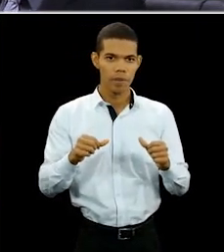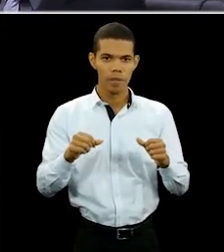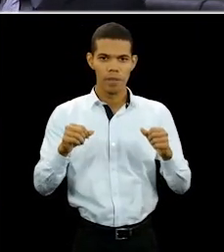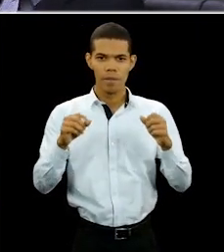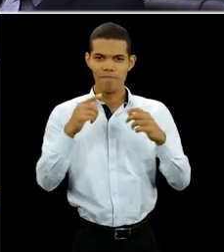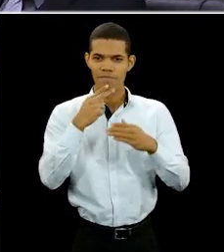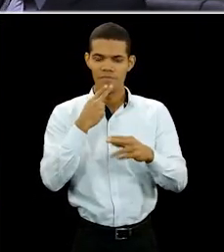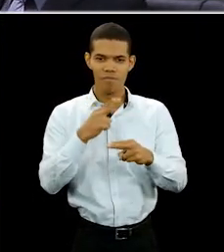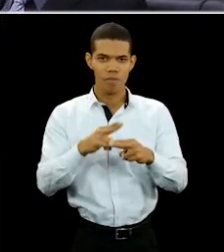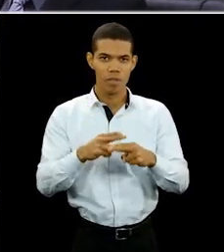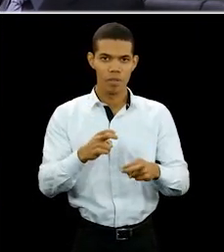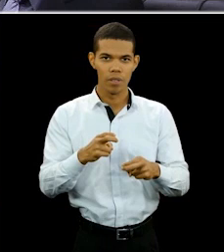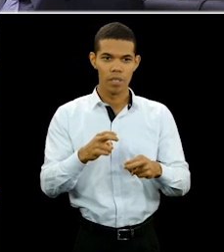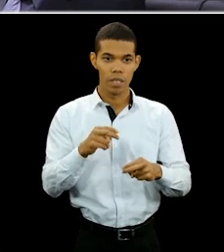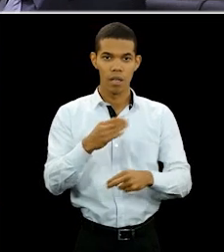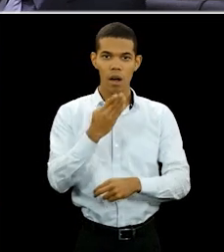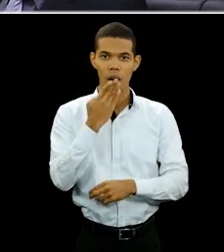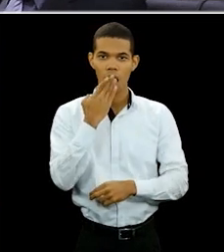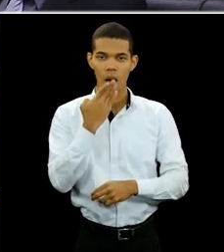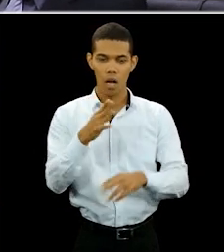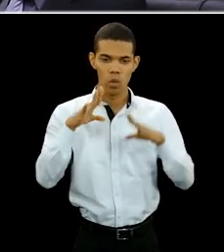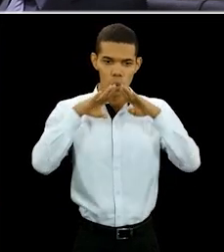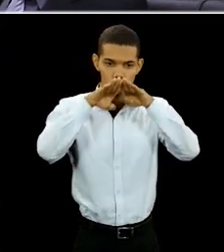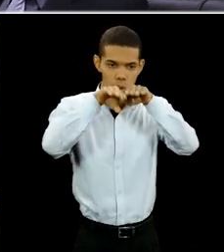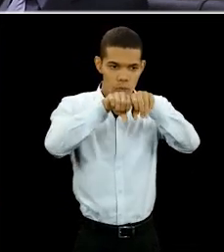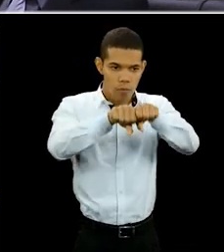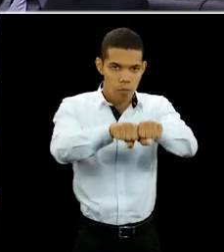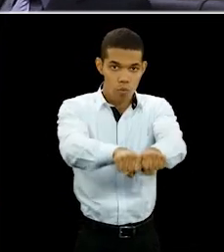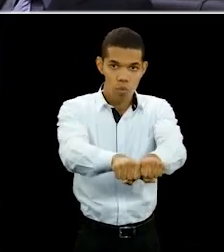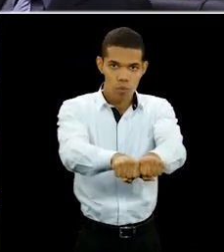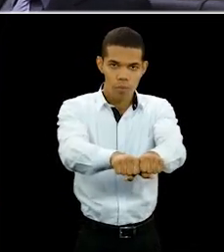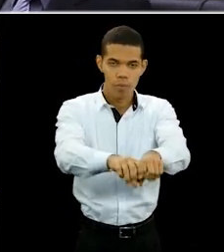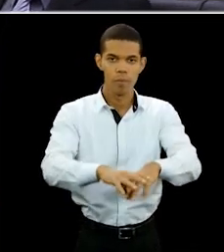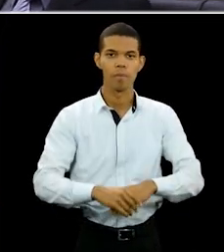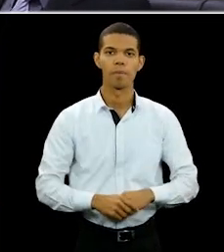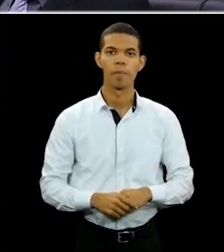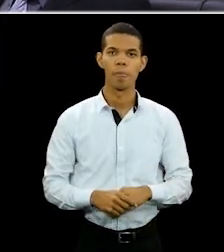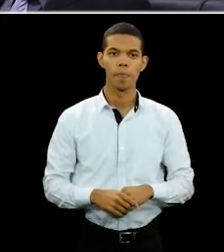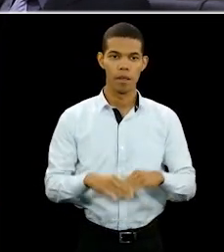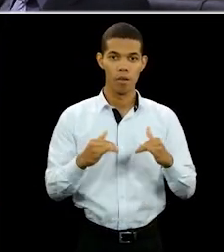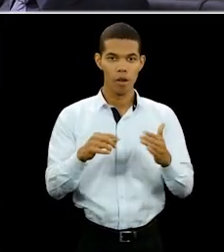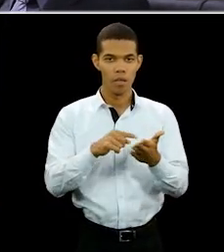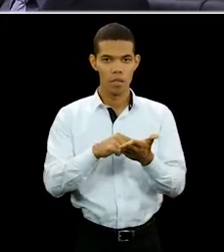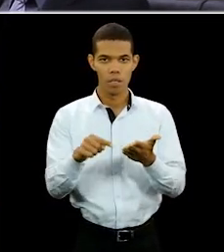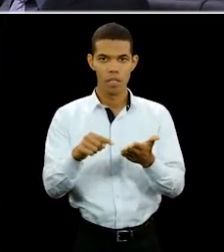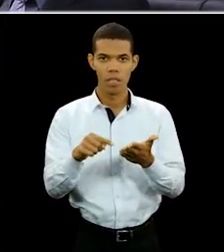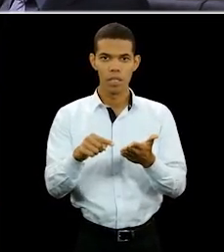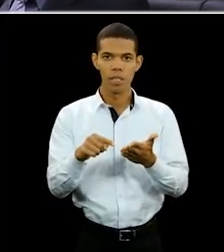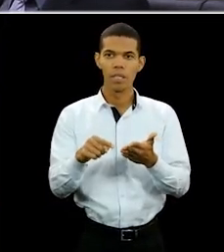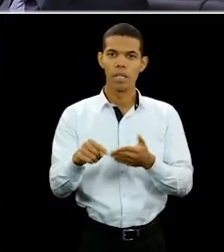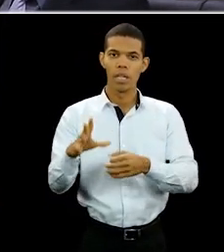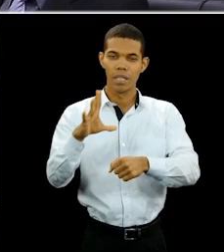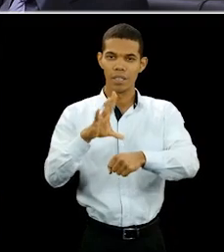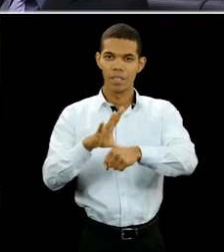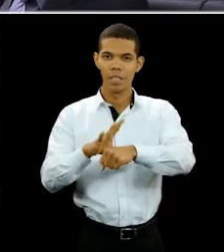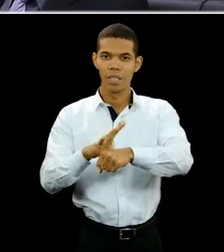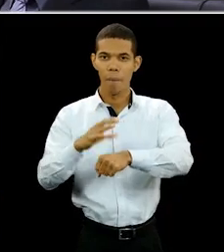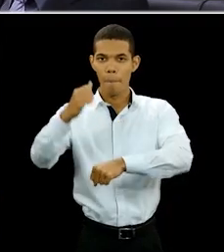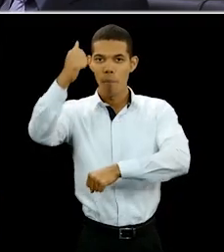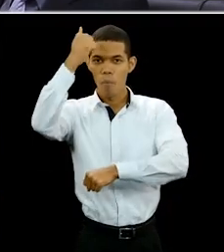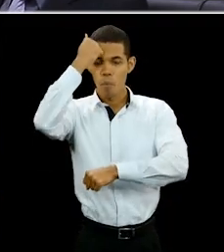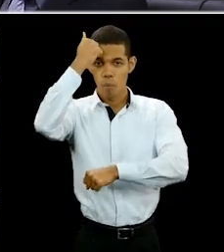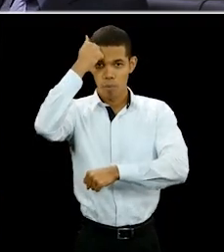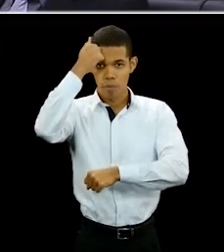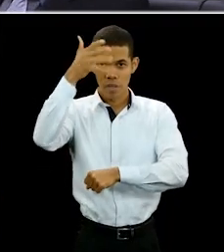es la destrucción de Jerusalén Y para esta lección hemos invitado al doctor jaber peñuela él es profesor de la